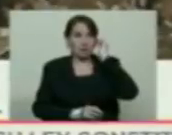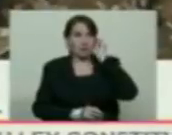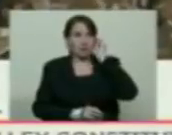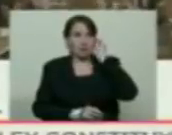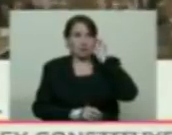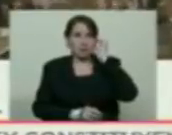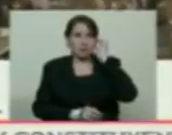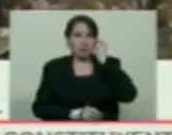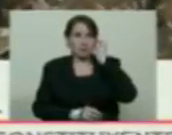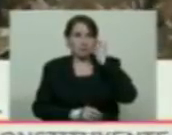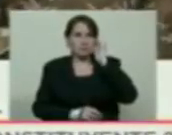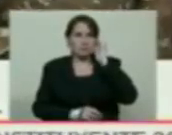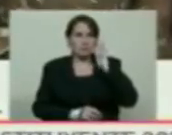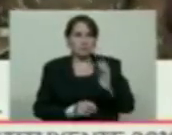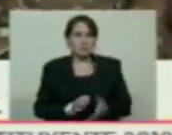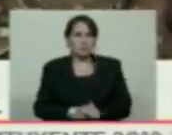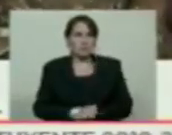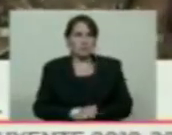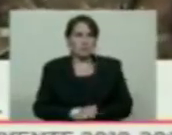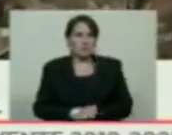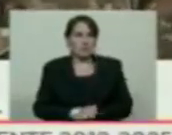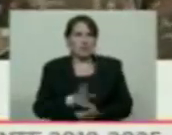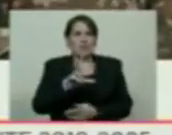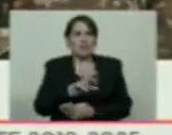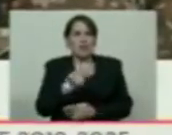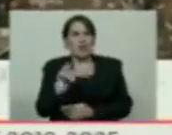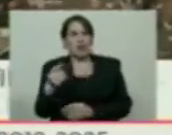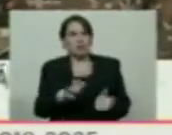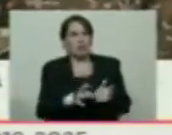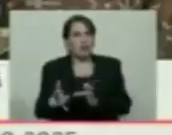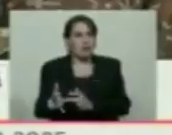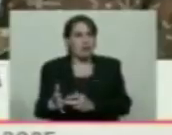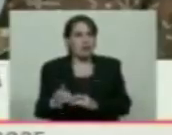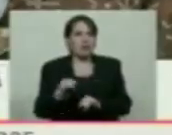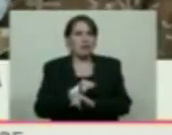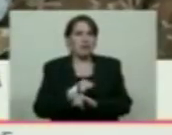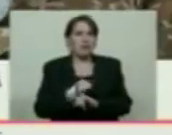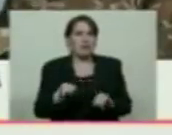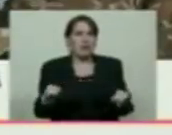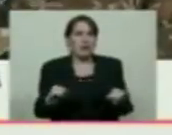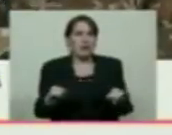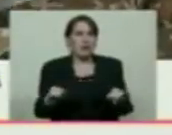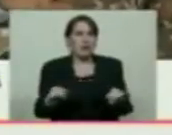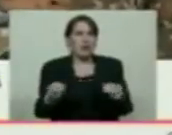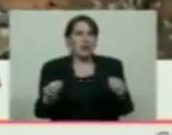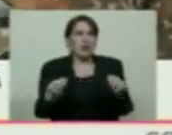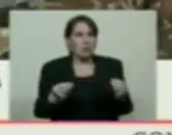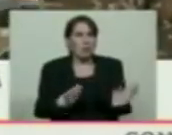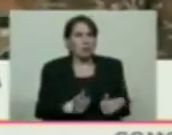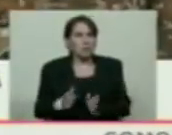Nosotros tenemos del 3 al 11 de abril el cierre del segundo momento pedagógico que se vio